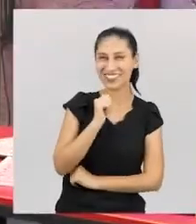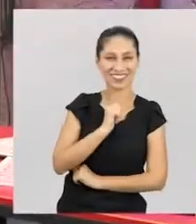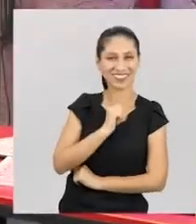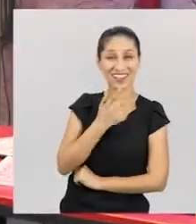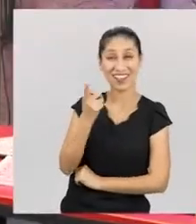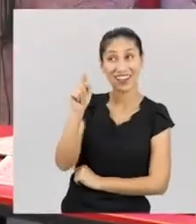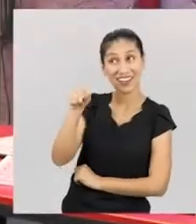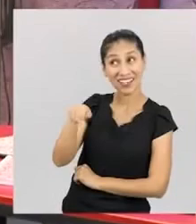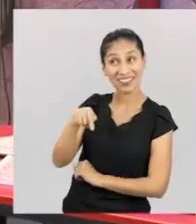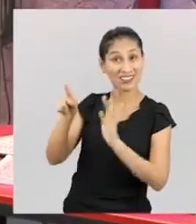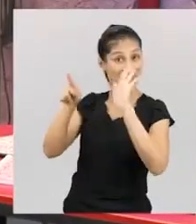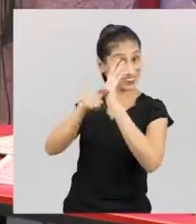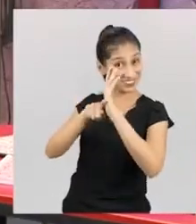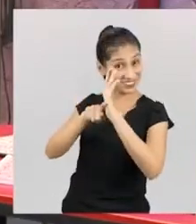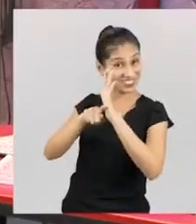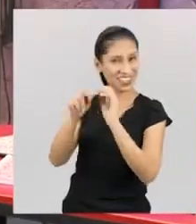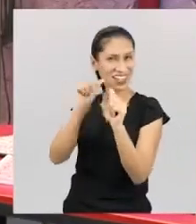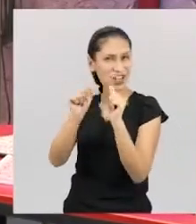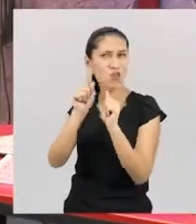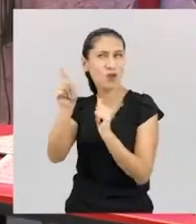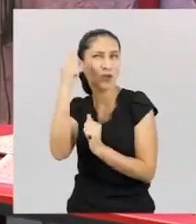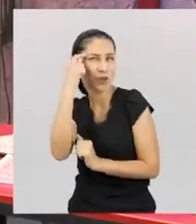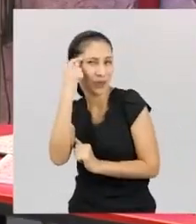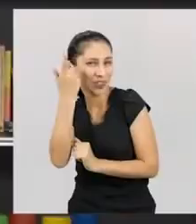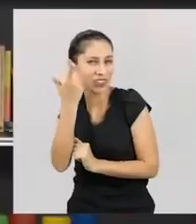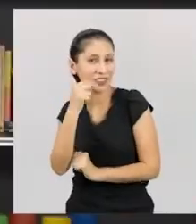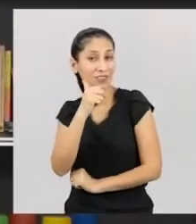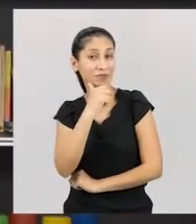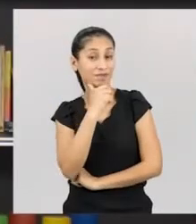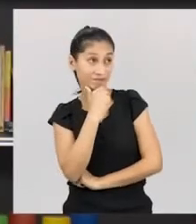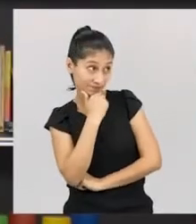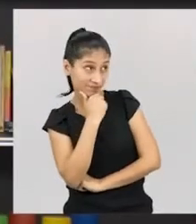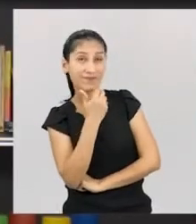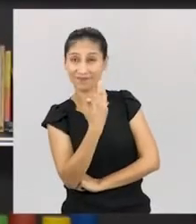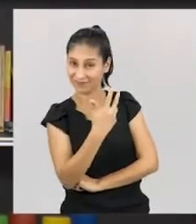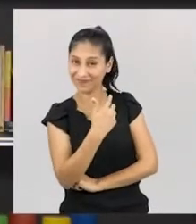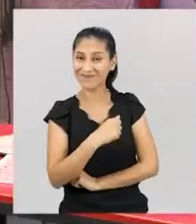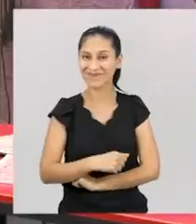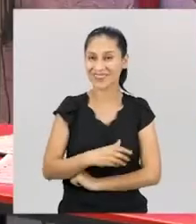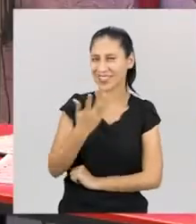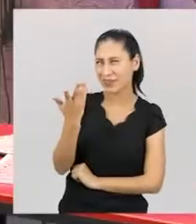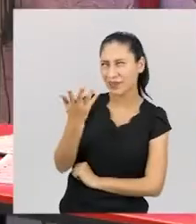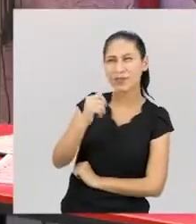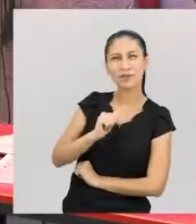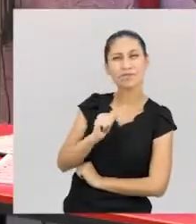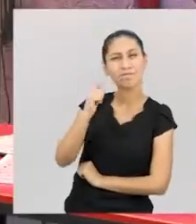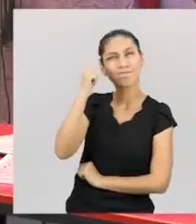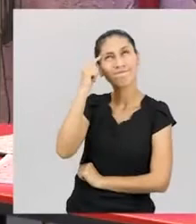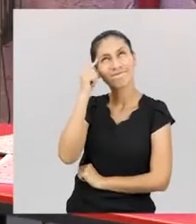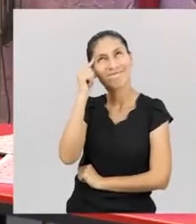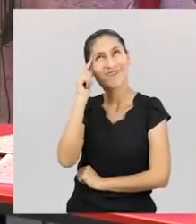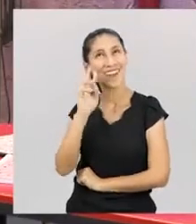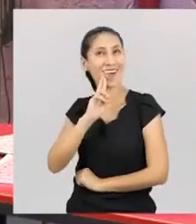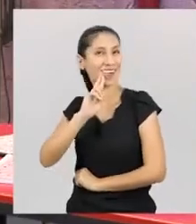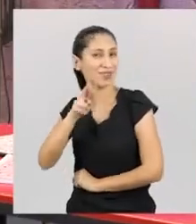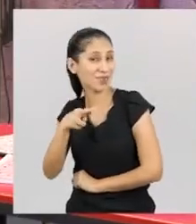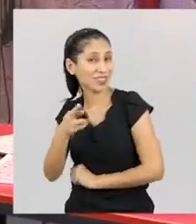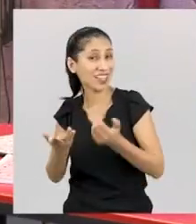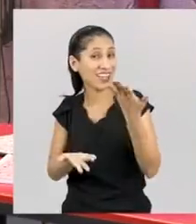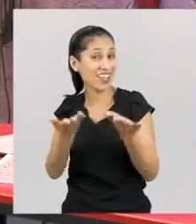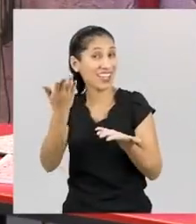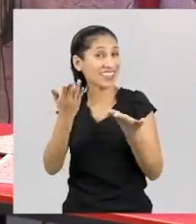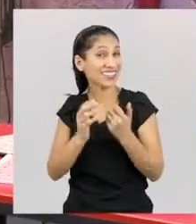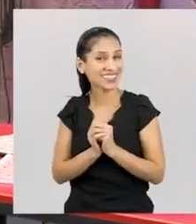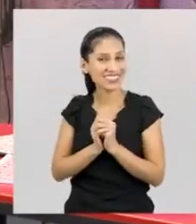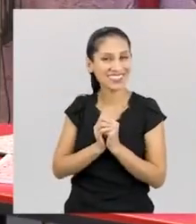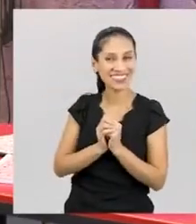Ya. Ahora réstale el número que pensaste. Ya. A ver, el resultado es